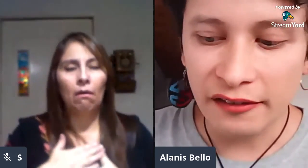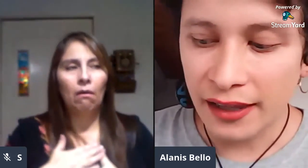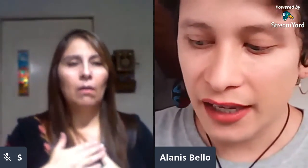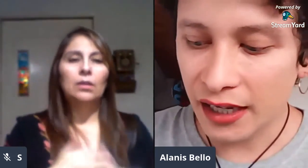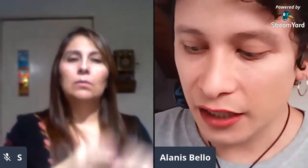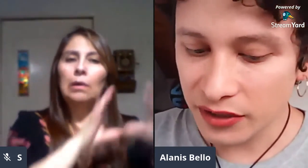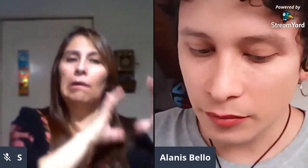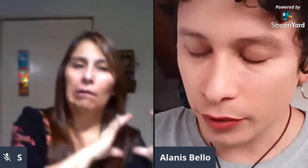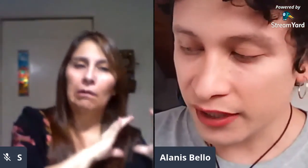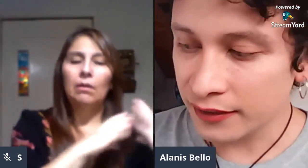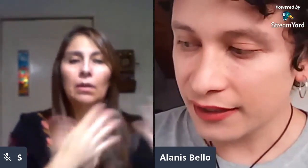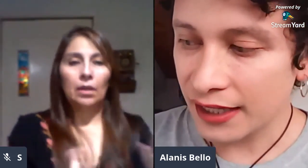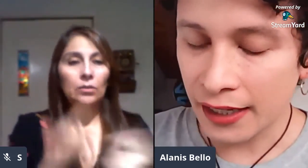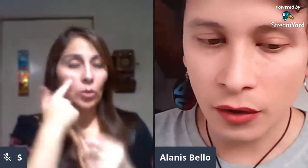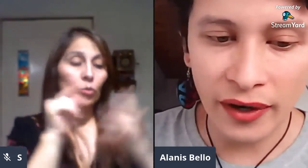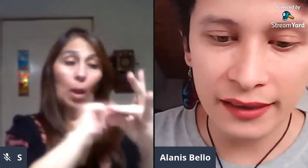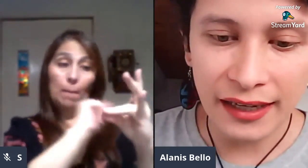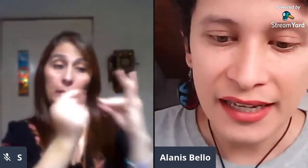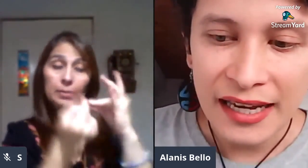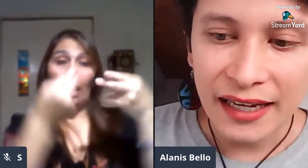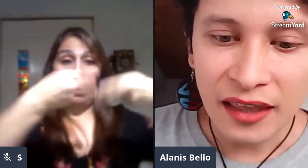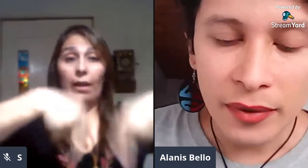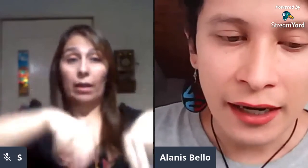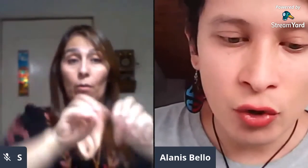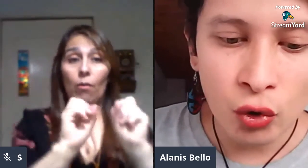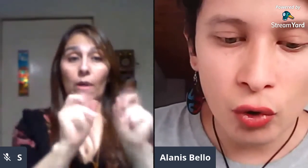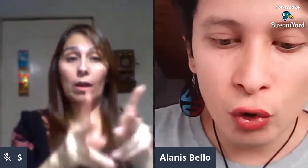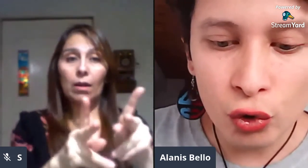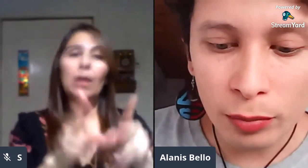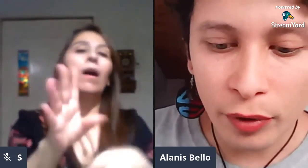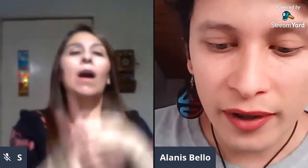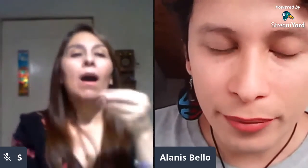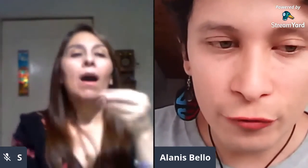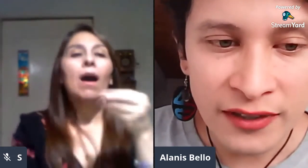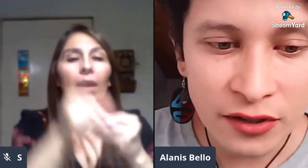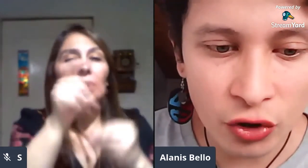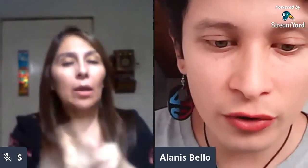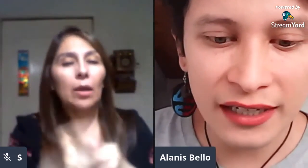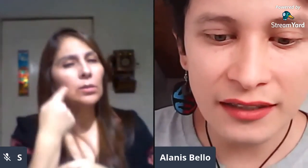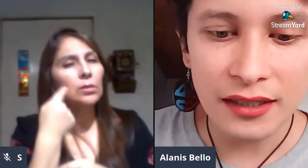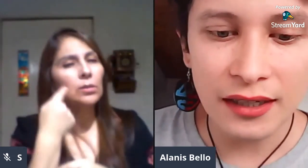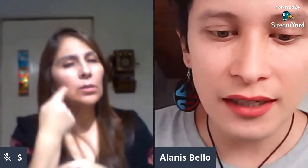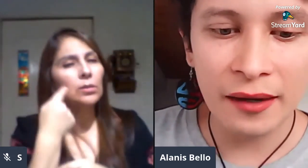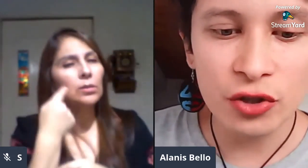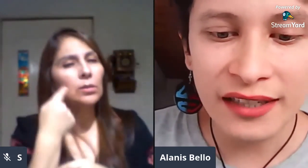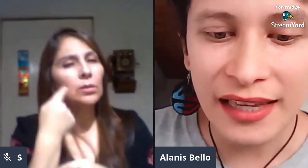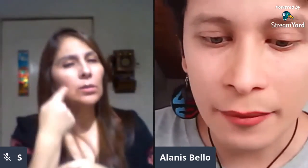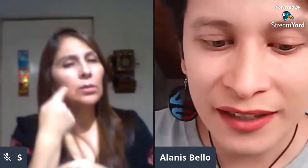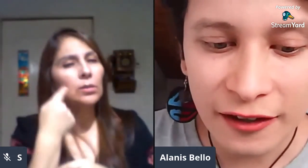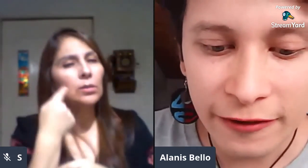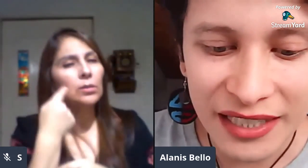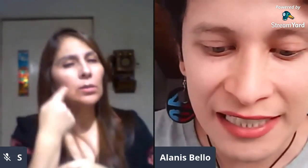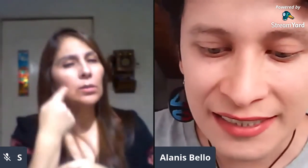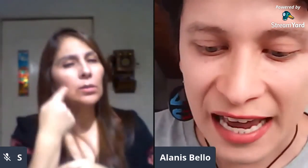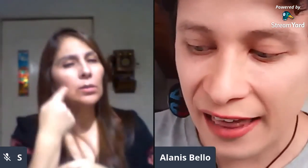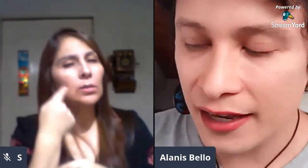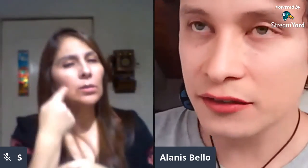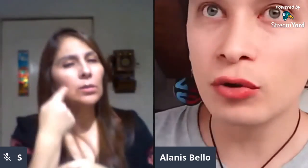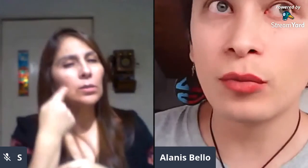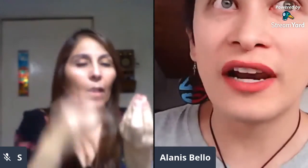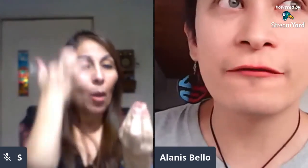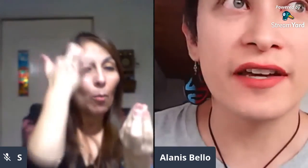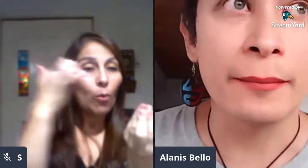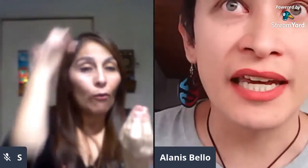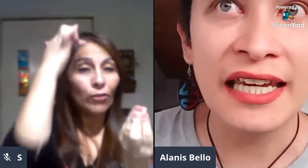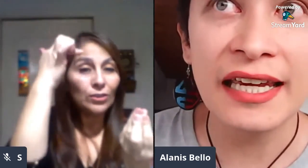una perspectiva de género, es importante tener en cuenta que también hay un grupo de profesiones mayoritariamente